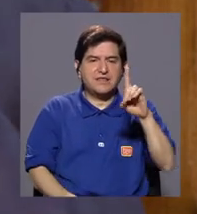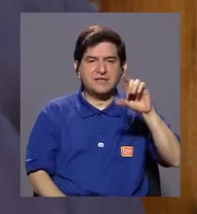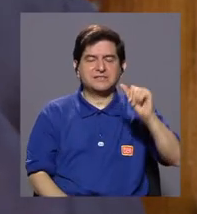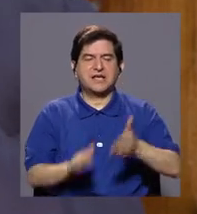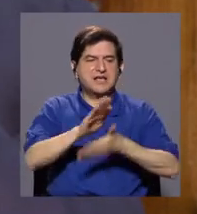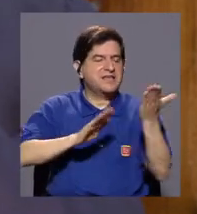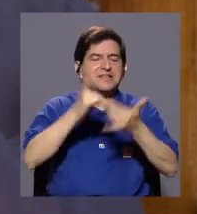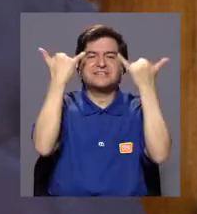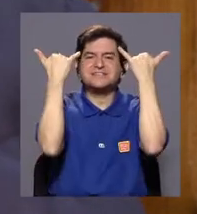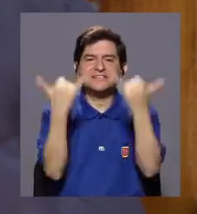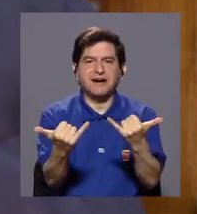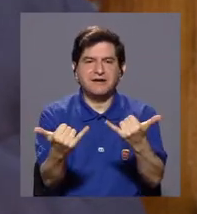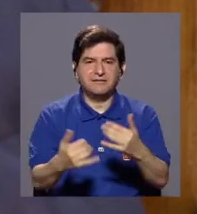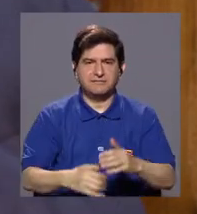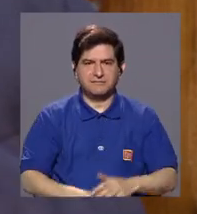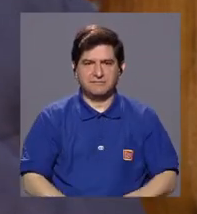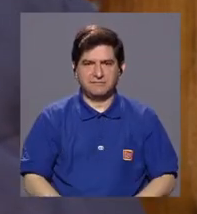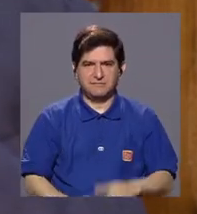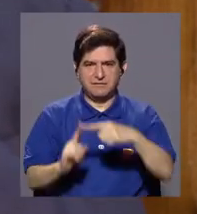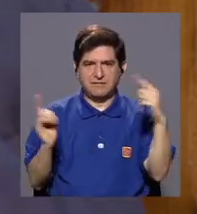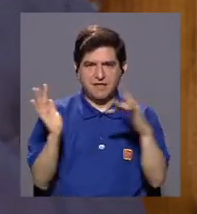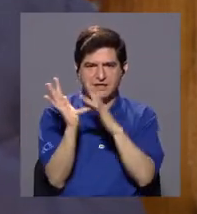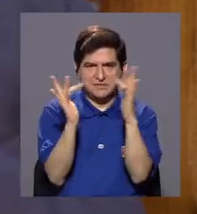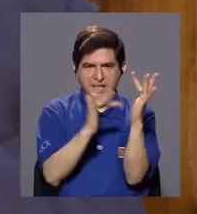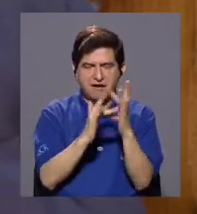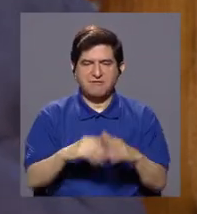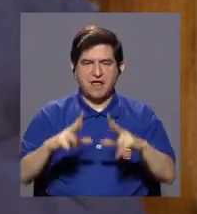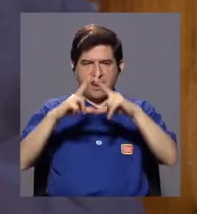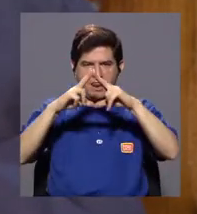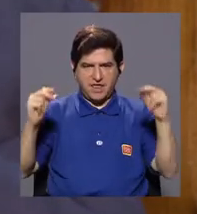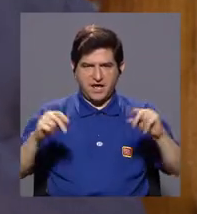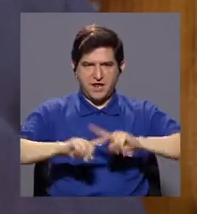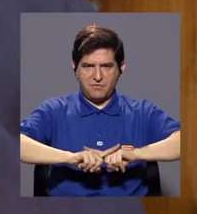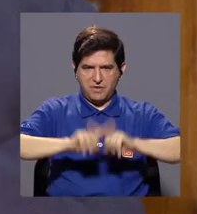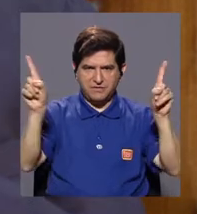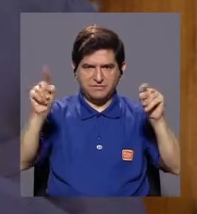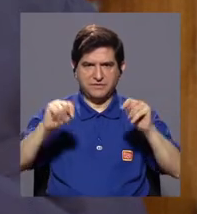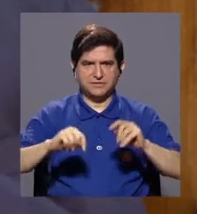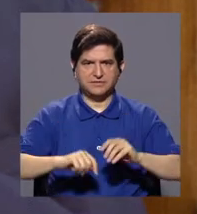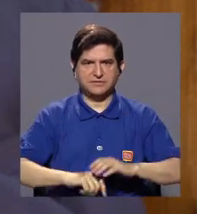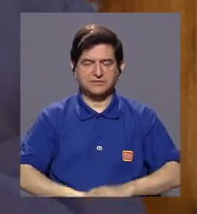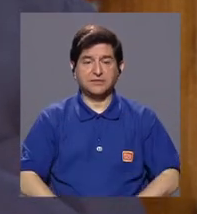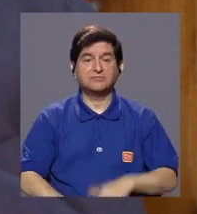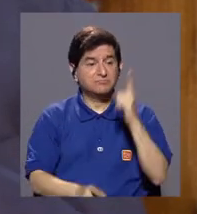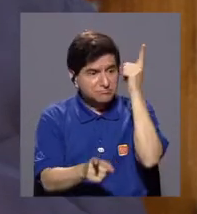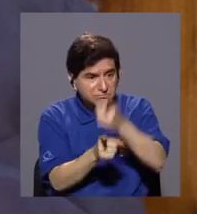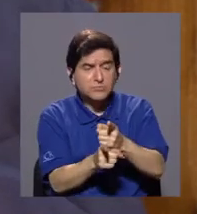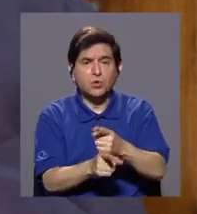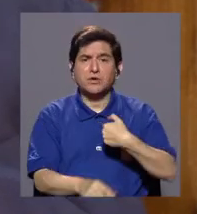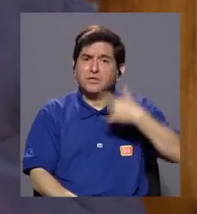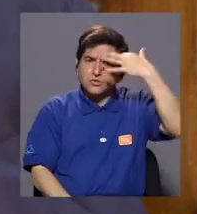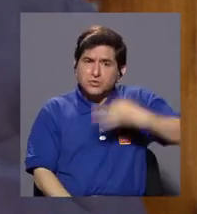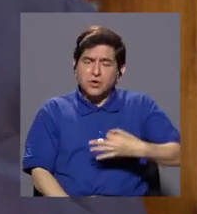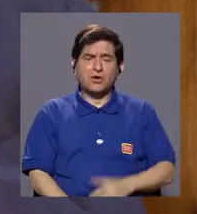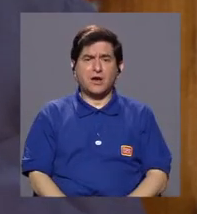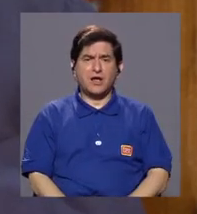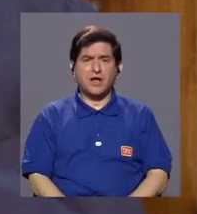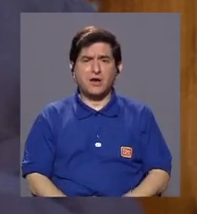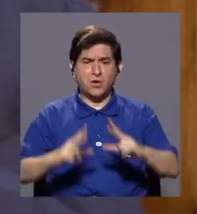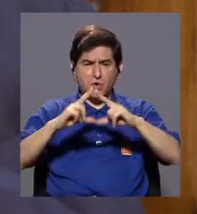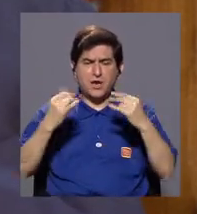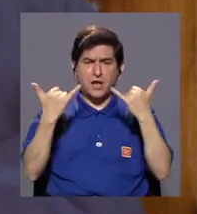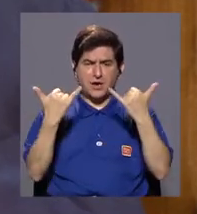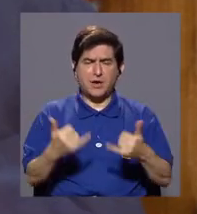Ortega es ya tiene que irse. Desde abril Nicaragua es otra, Y en efecto, yo creo que